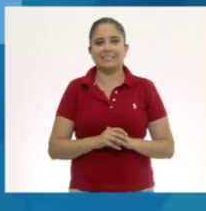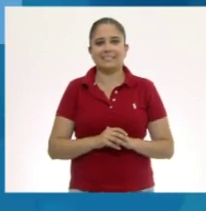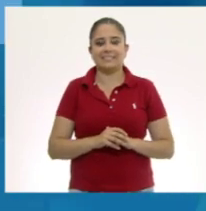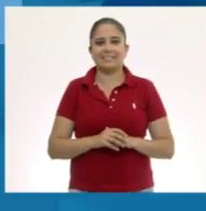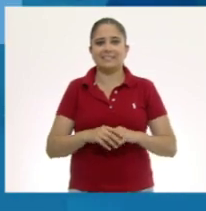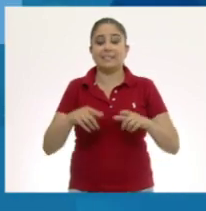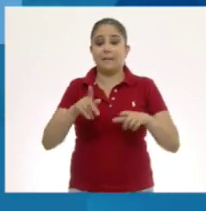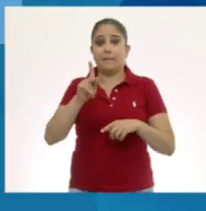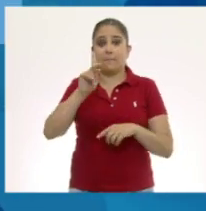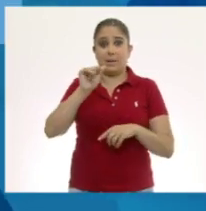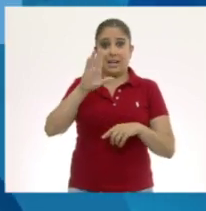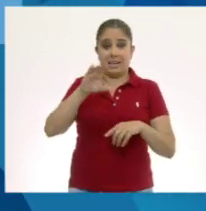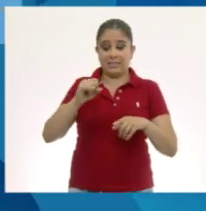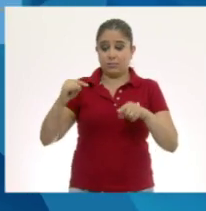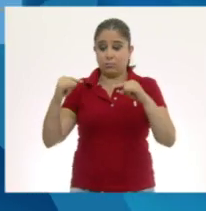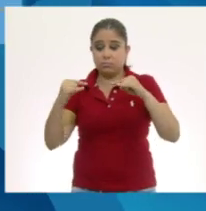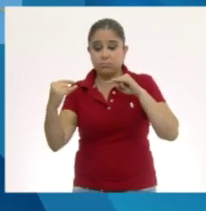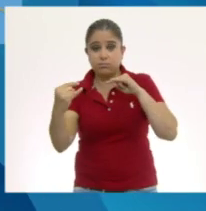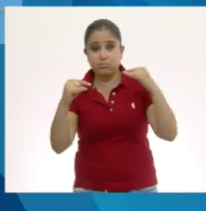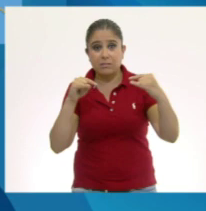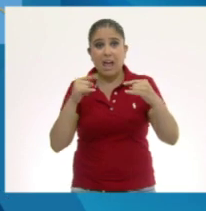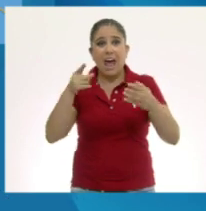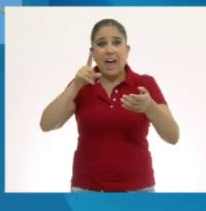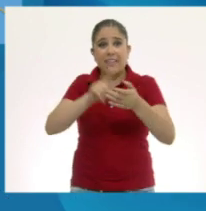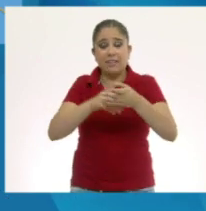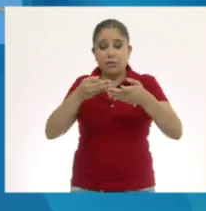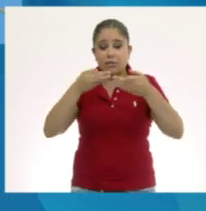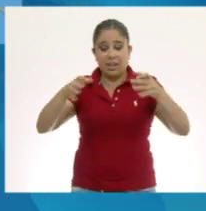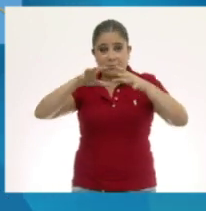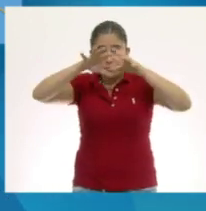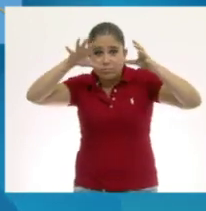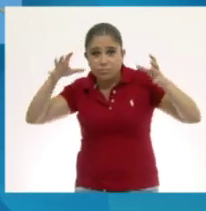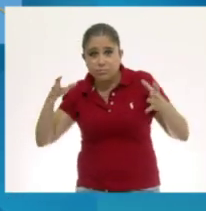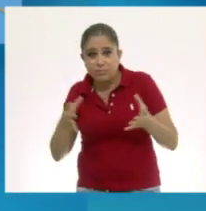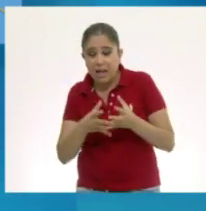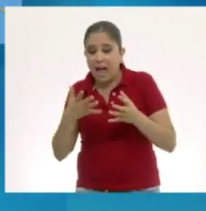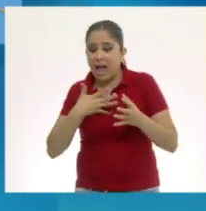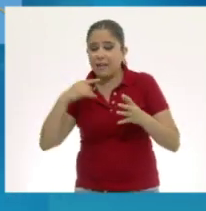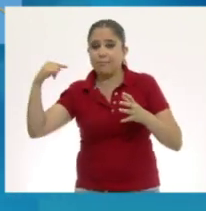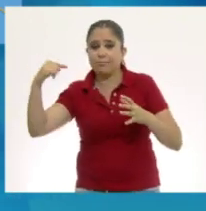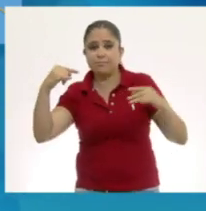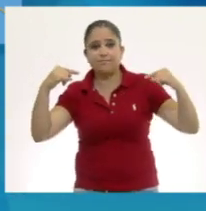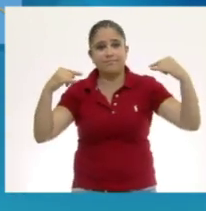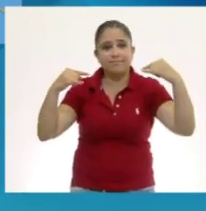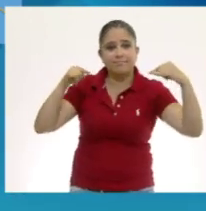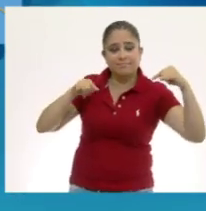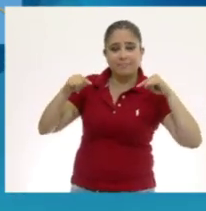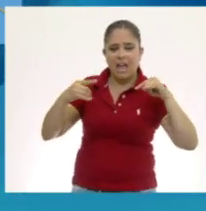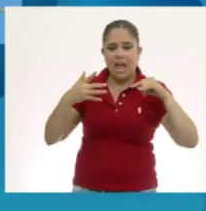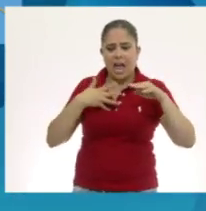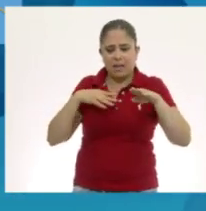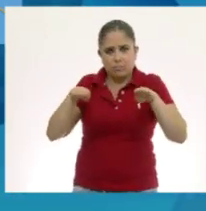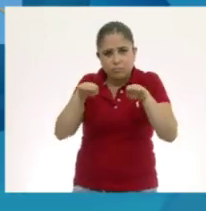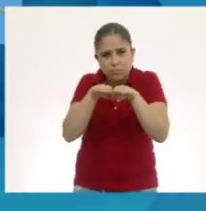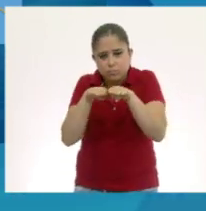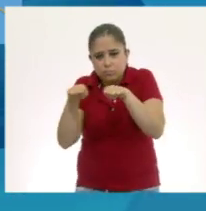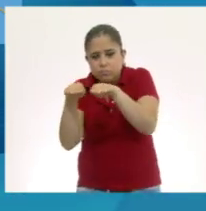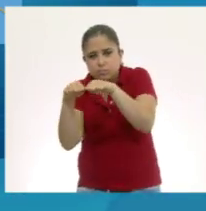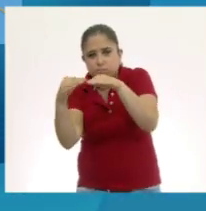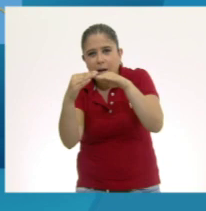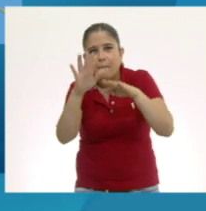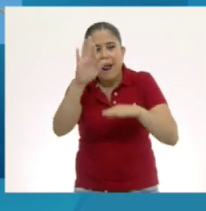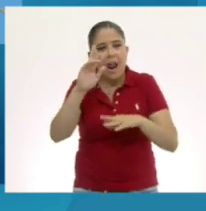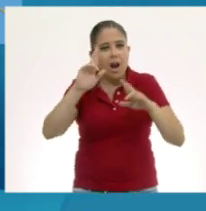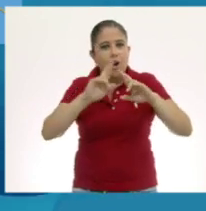Las placas tectónicas son los grandes bloques en los que se encuentra fragmentada la litosfera. Encajan unos con otros como piezas de